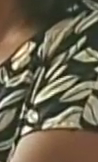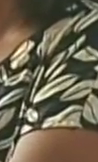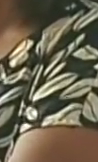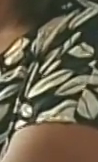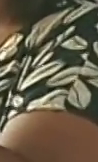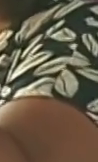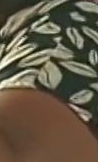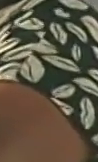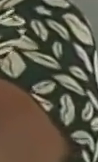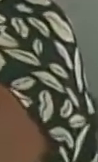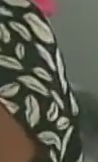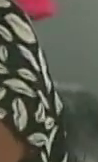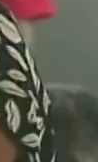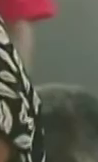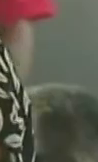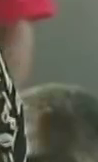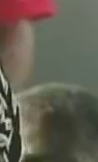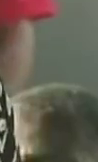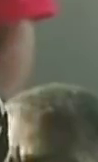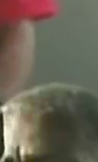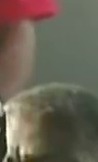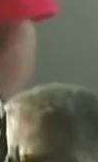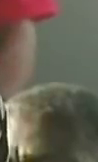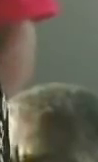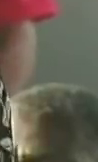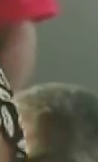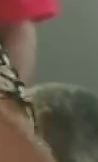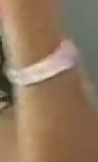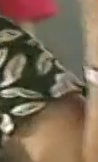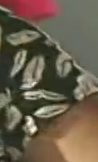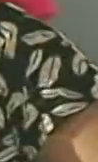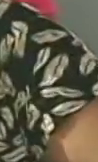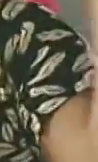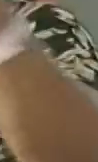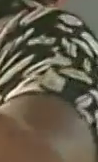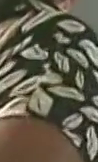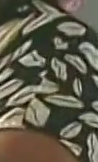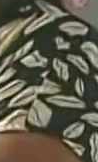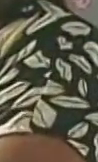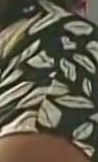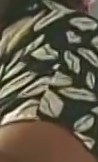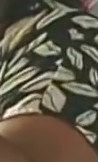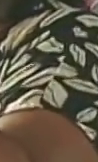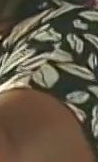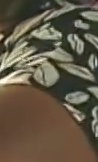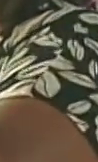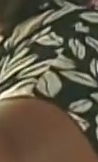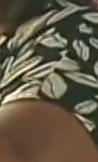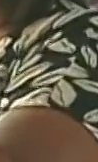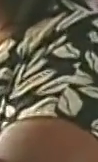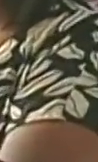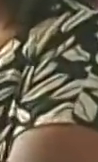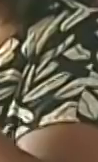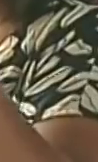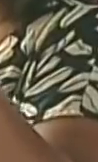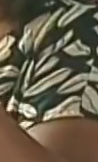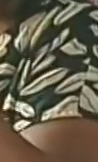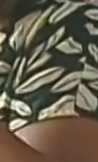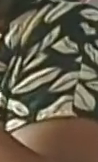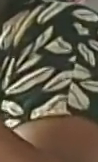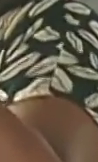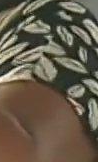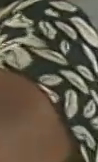marina y entonces tenemos que trasladar nuestro combustible a través de vehículos. Y eso ha hecho dificultad